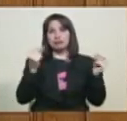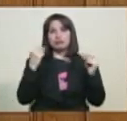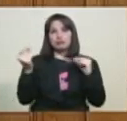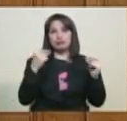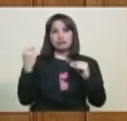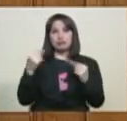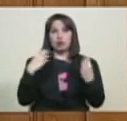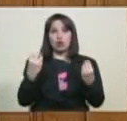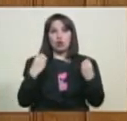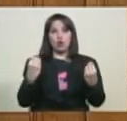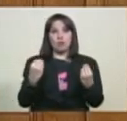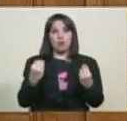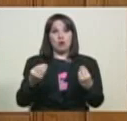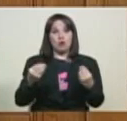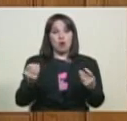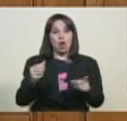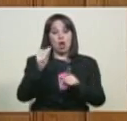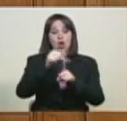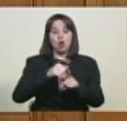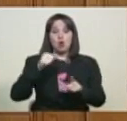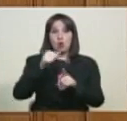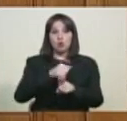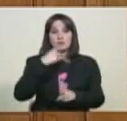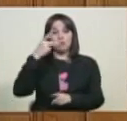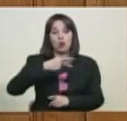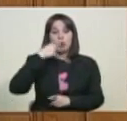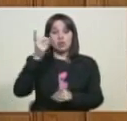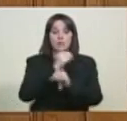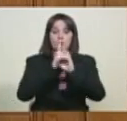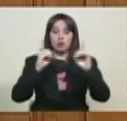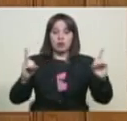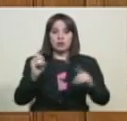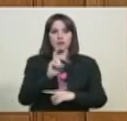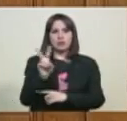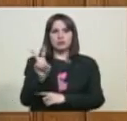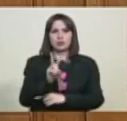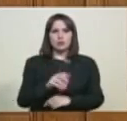que ha sido la lucha política democrática de Venezuela.